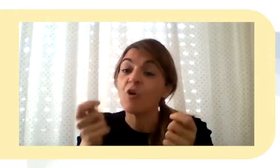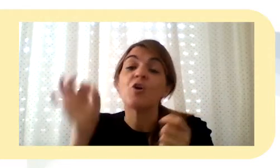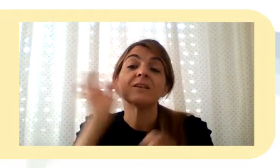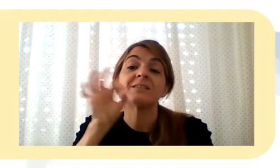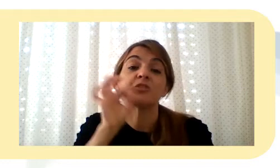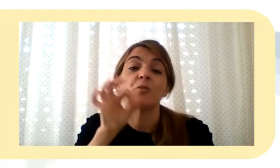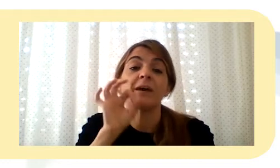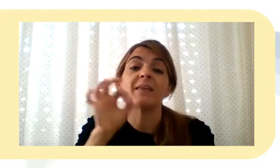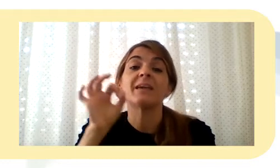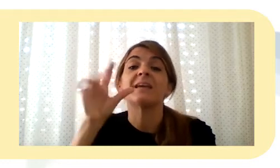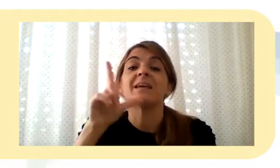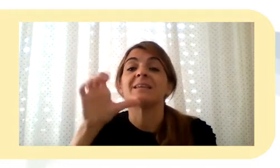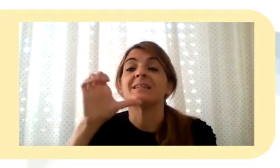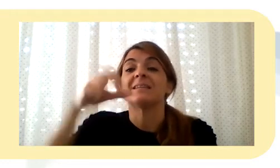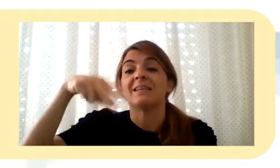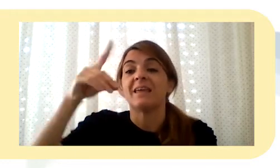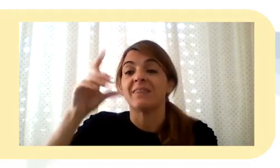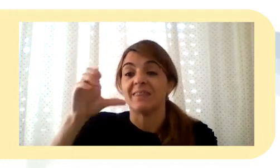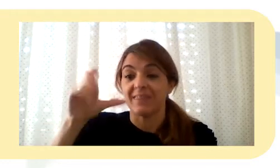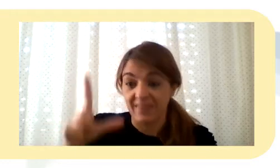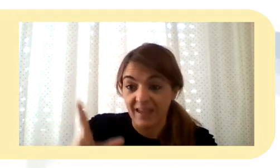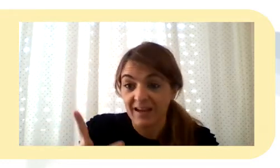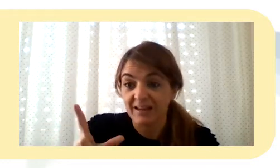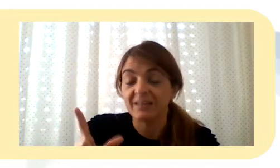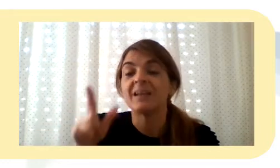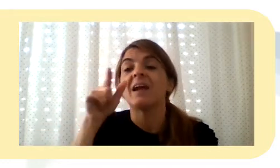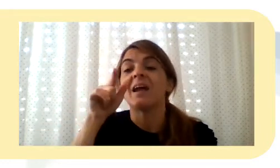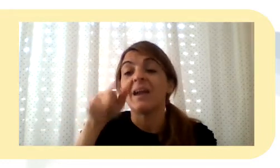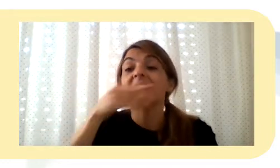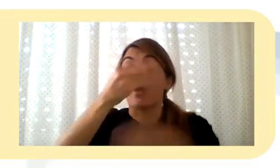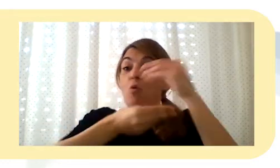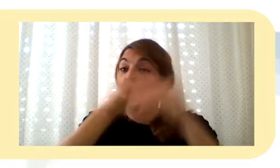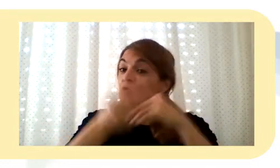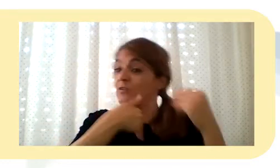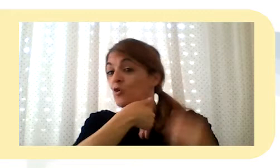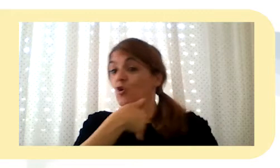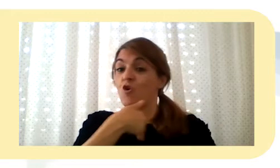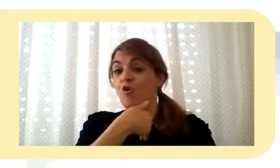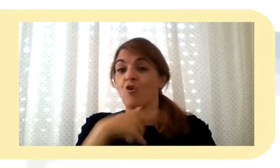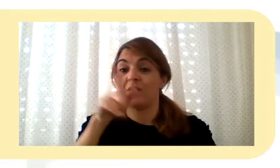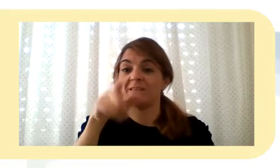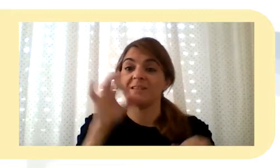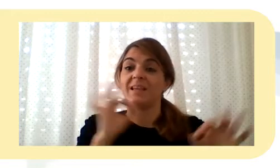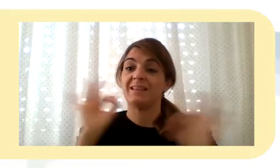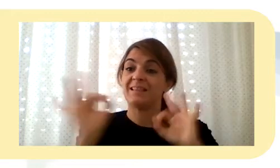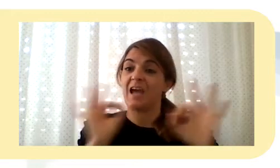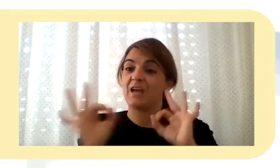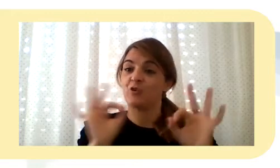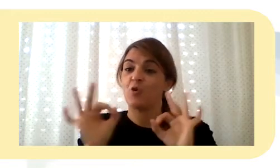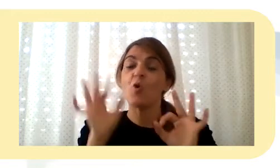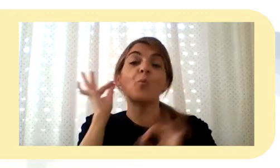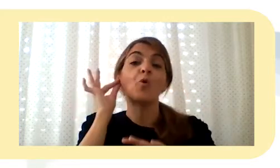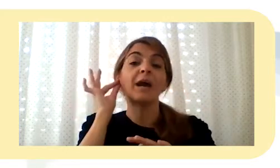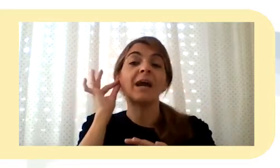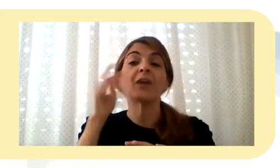es muy conocido. Básicamente ella, utilizando el rol de esta obra de teatro de una mujer judía